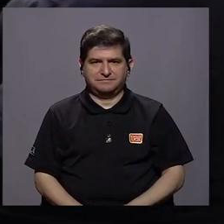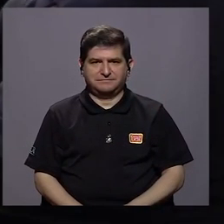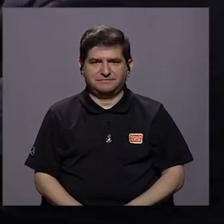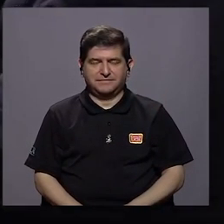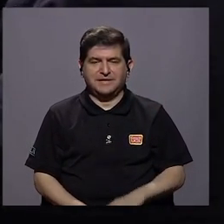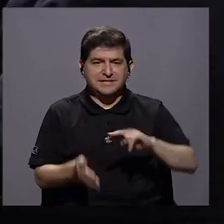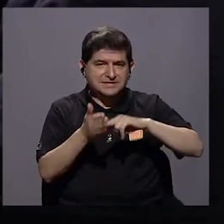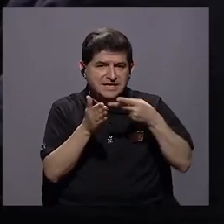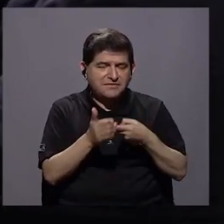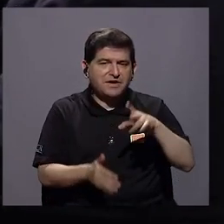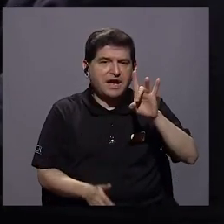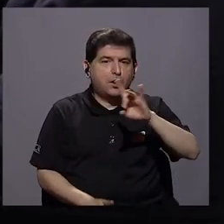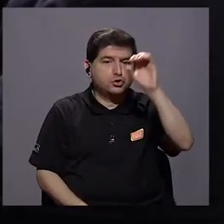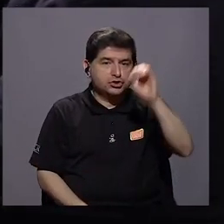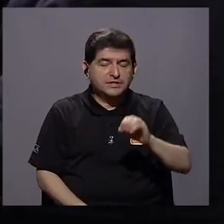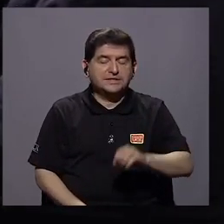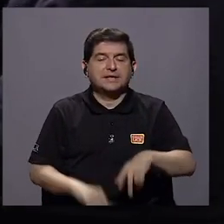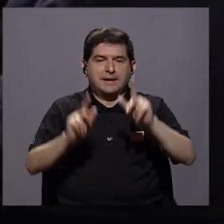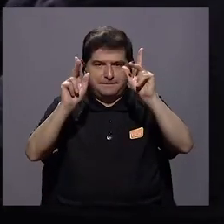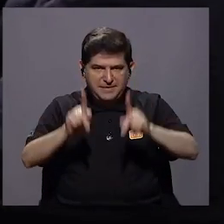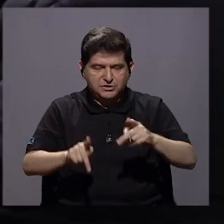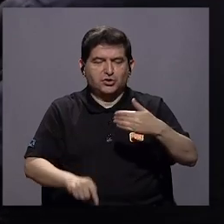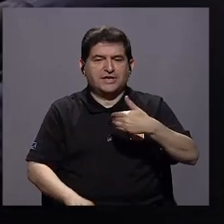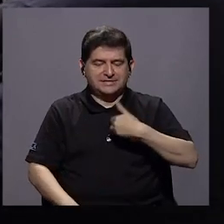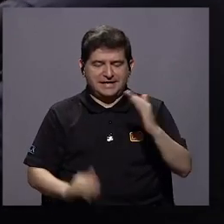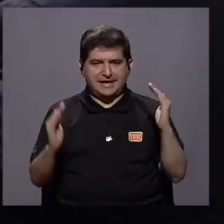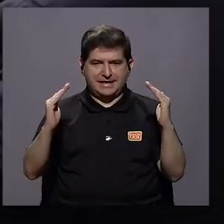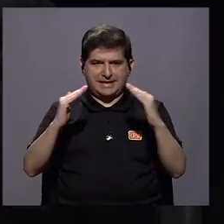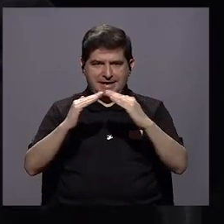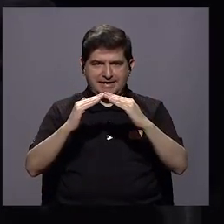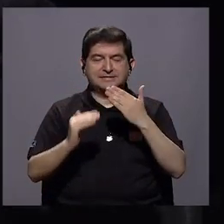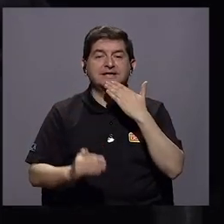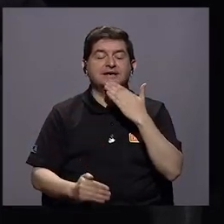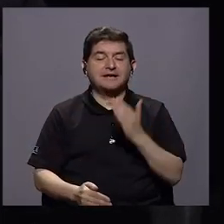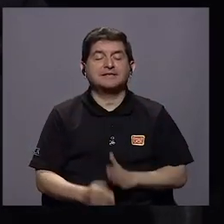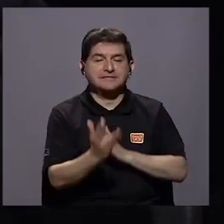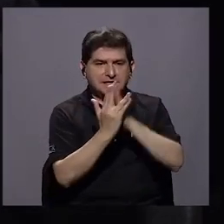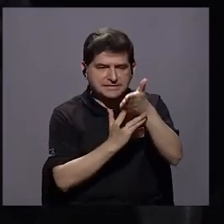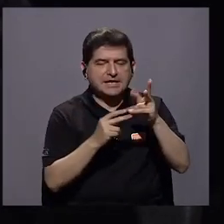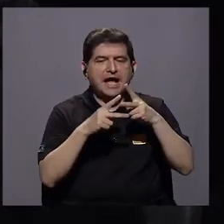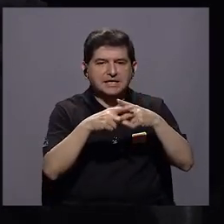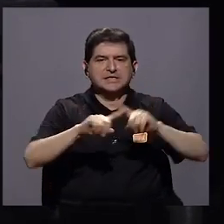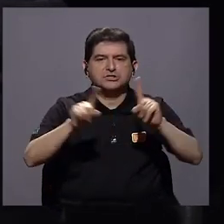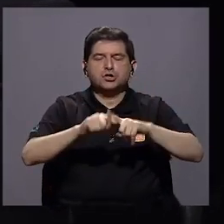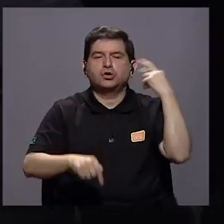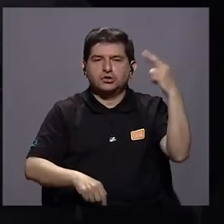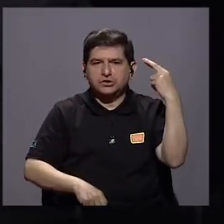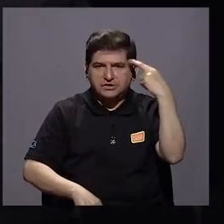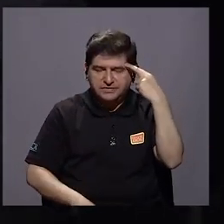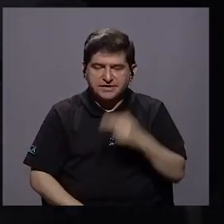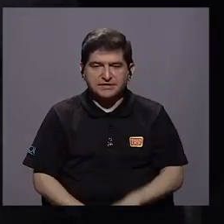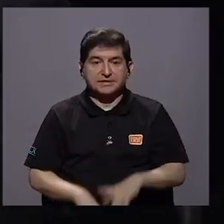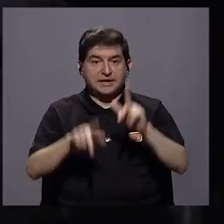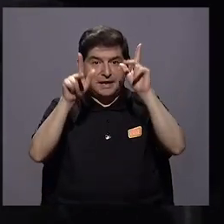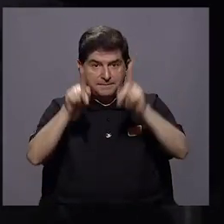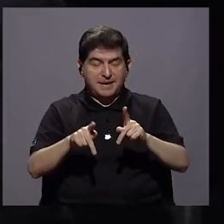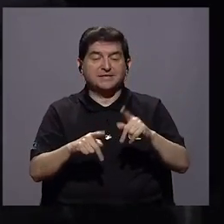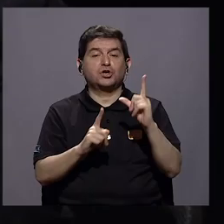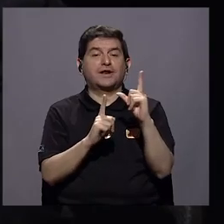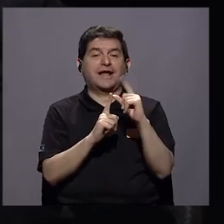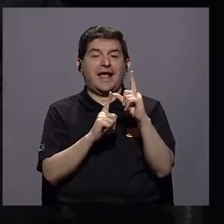Uh-huh. O sea, hay un 80% de personas que poseen su casa, gracias al acceso al crédito y otro montón de razones. La gente